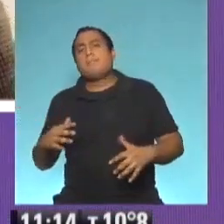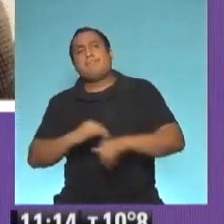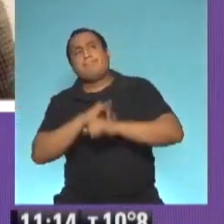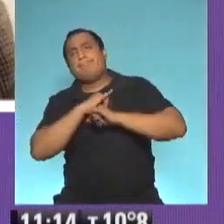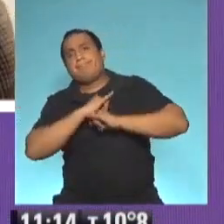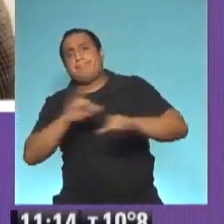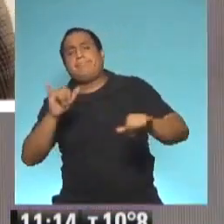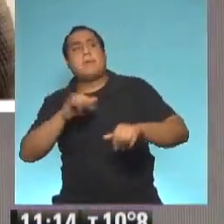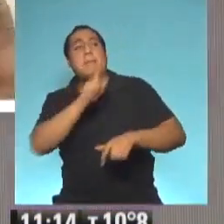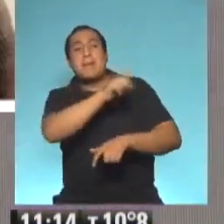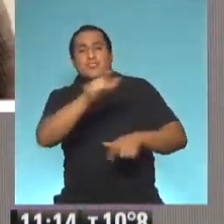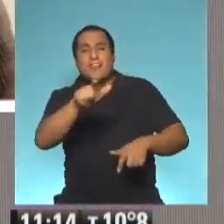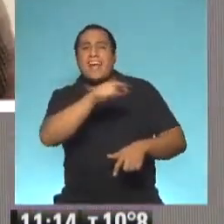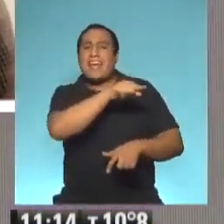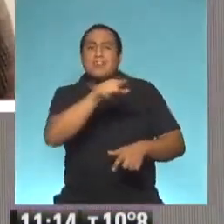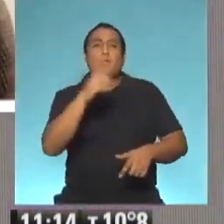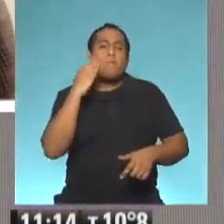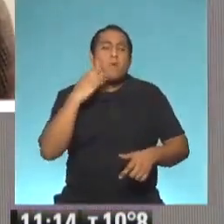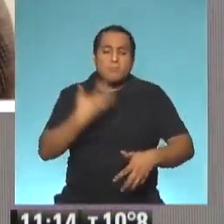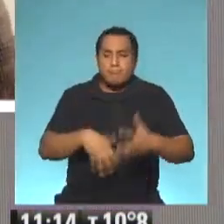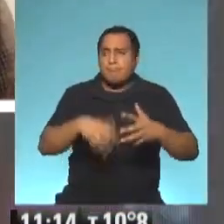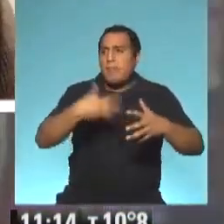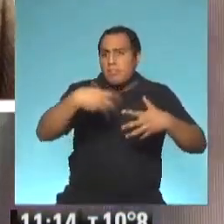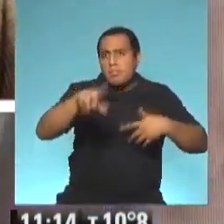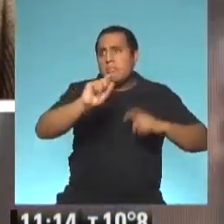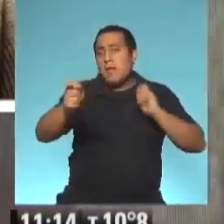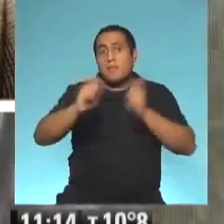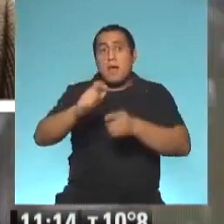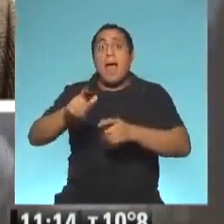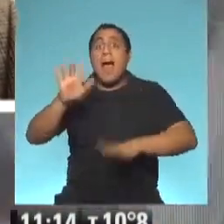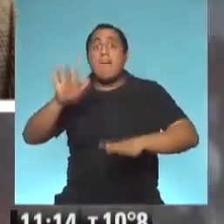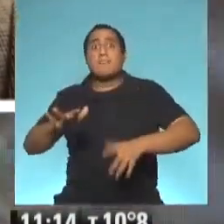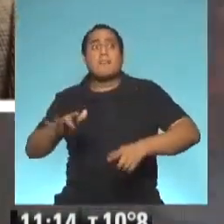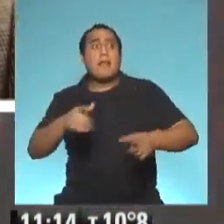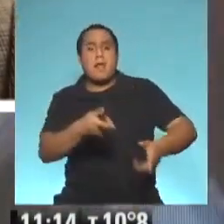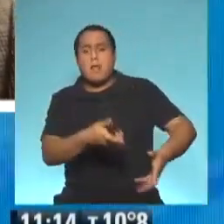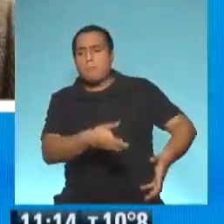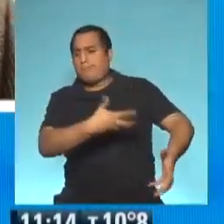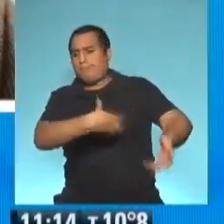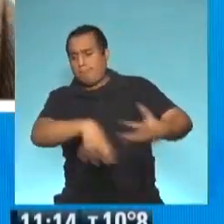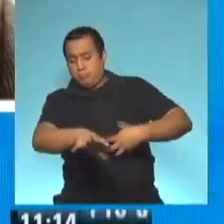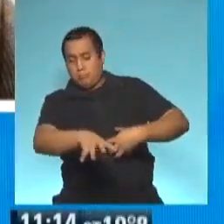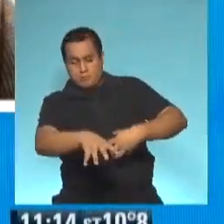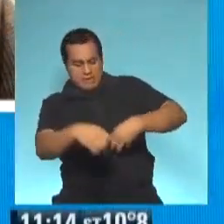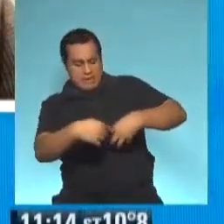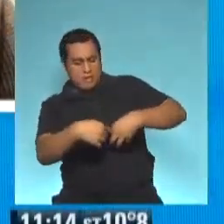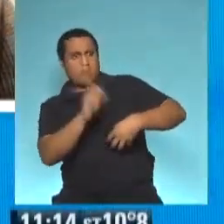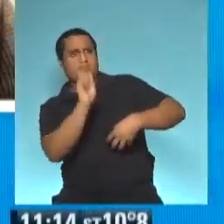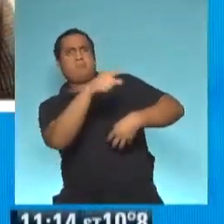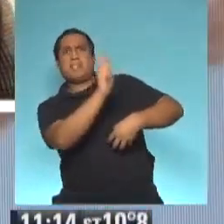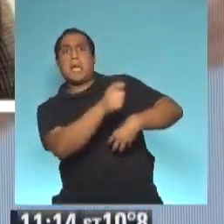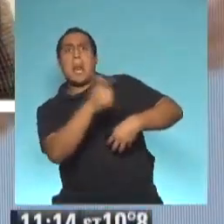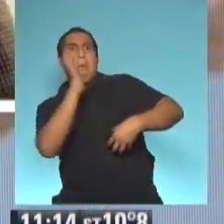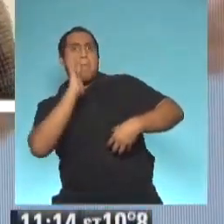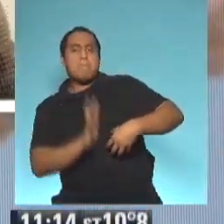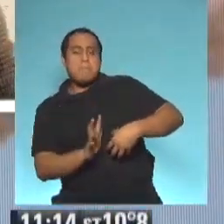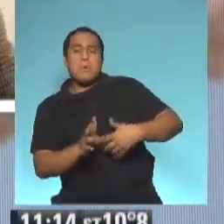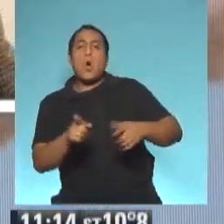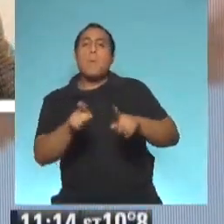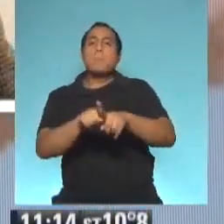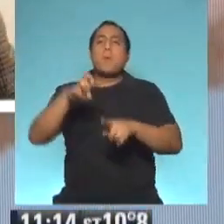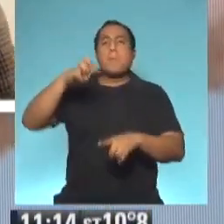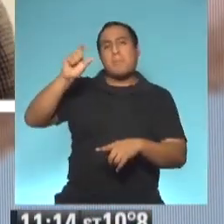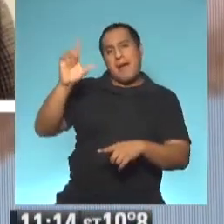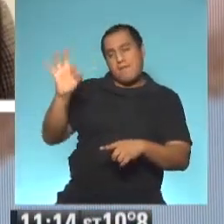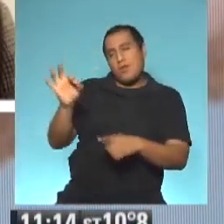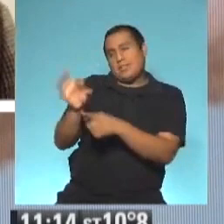abrazos a donantes desconocidos, porque no se conocen, no es el caso, digamos, hay muchas personas que como Pablo sí tiene